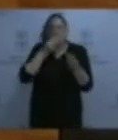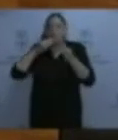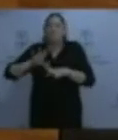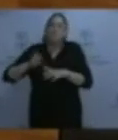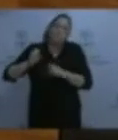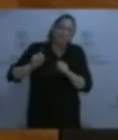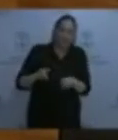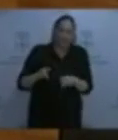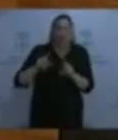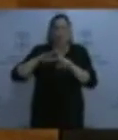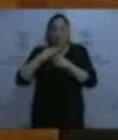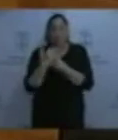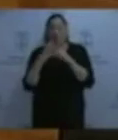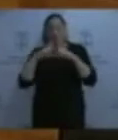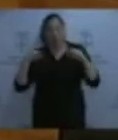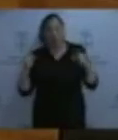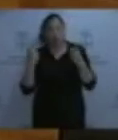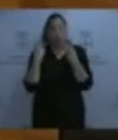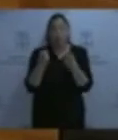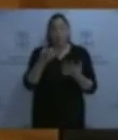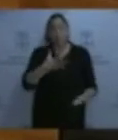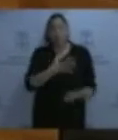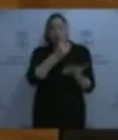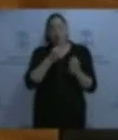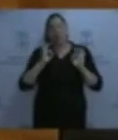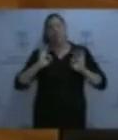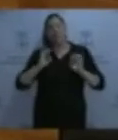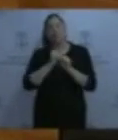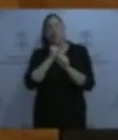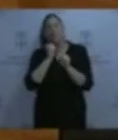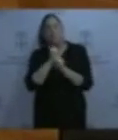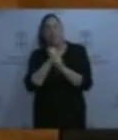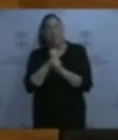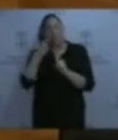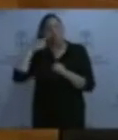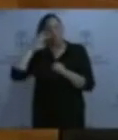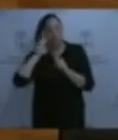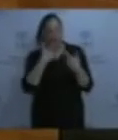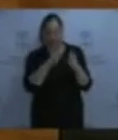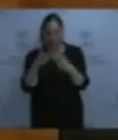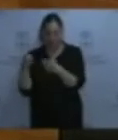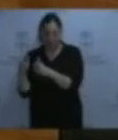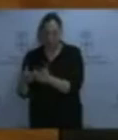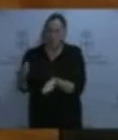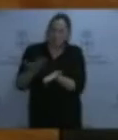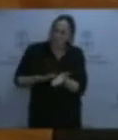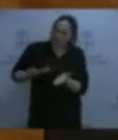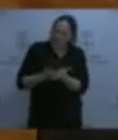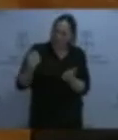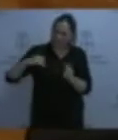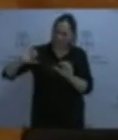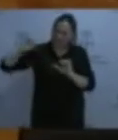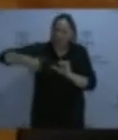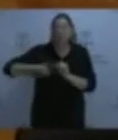nivel de Asturias, son necesarias bolsas de empleo por especialistas, largo tiempo demandáis, pero sobre todo planes de empleabilidad para